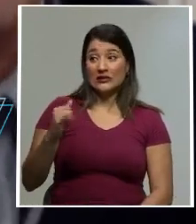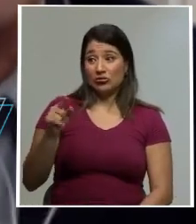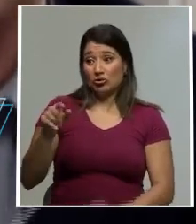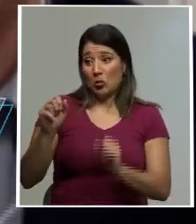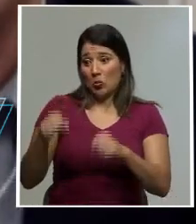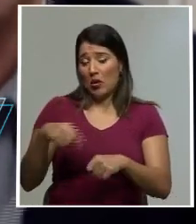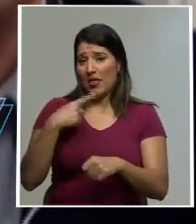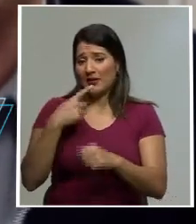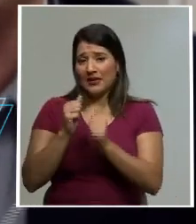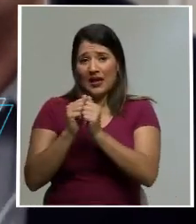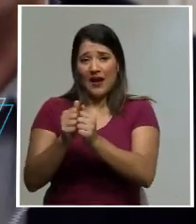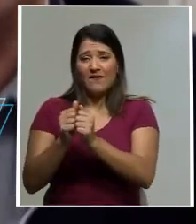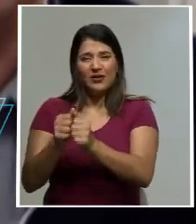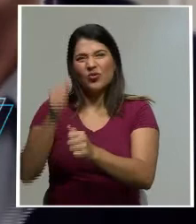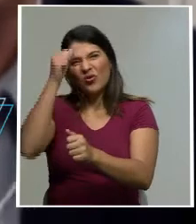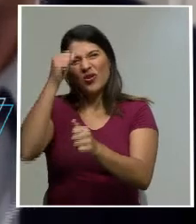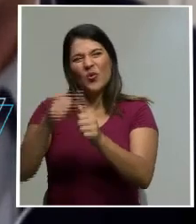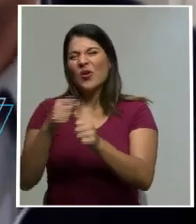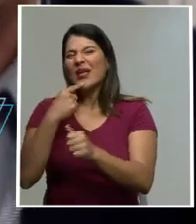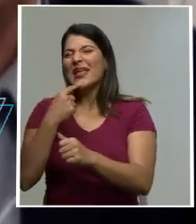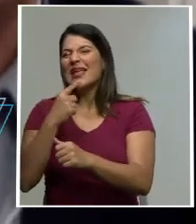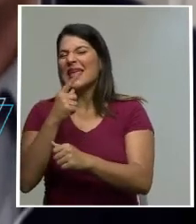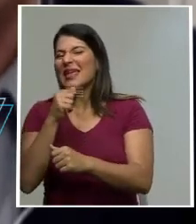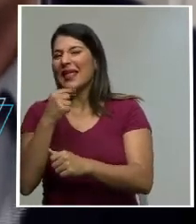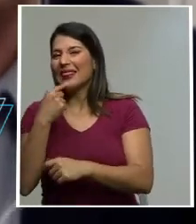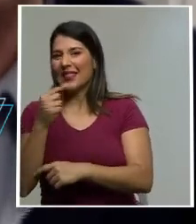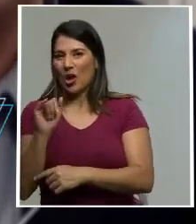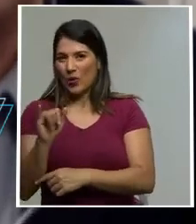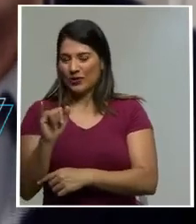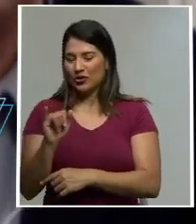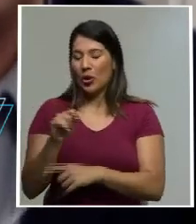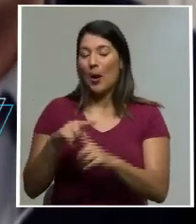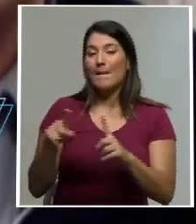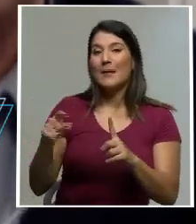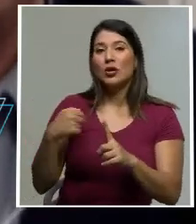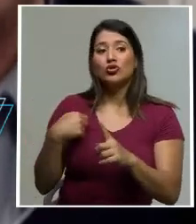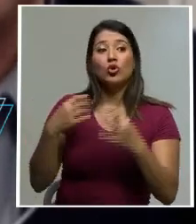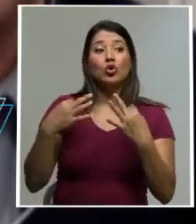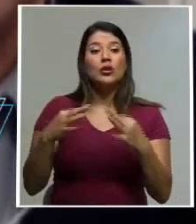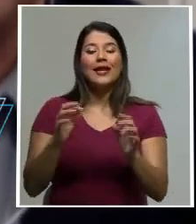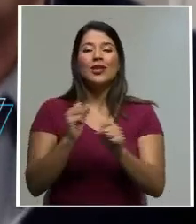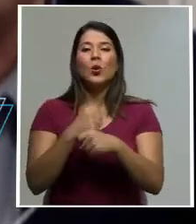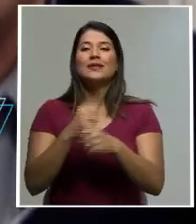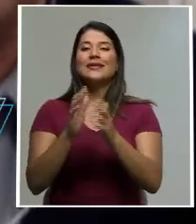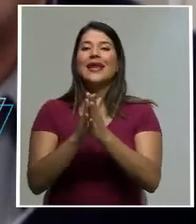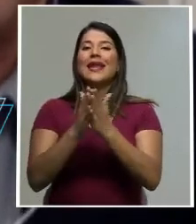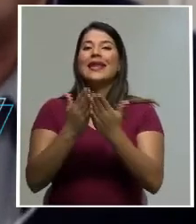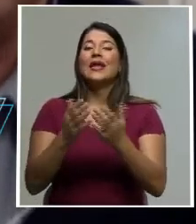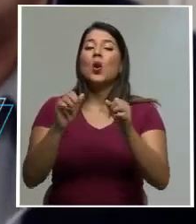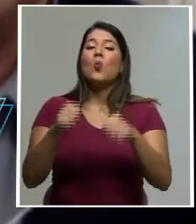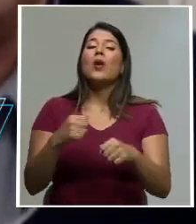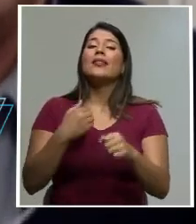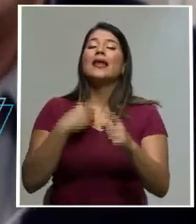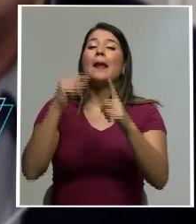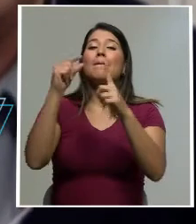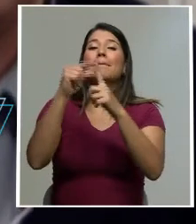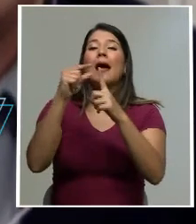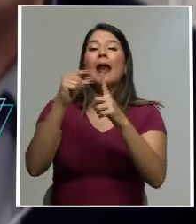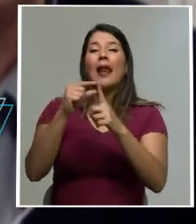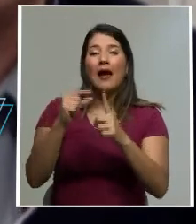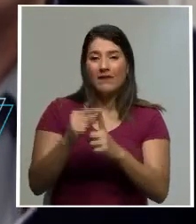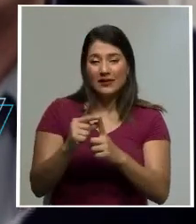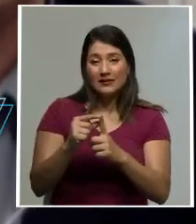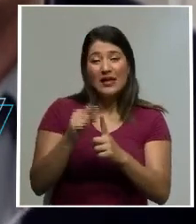no recuerdo, sinceramente te inventaría. Pero he tratado como de hacer libros que tengan un lenguaje donde el